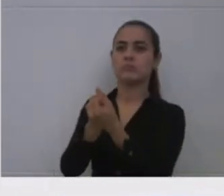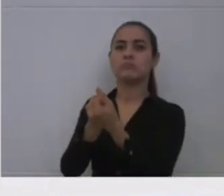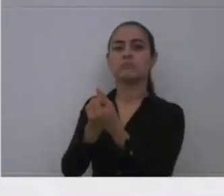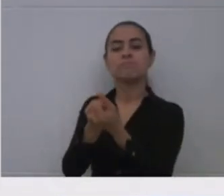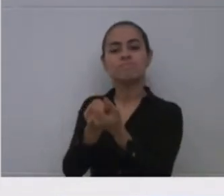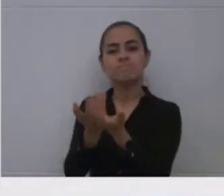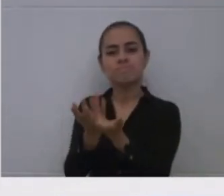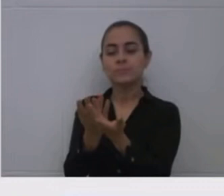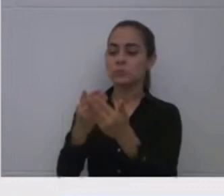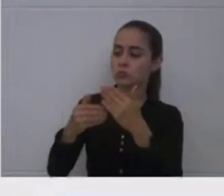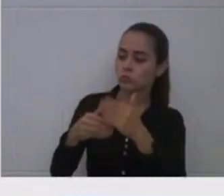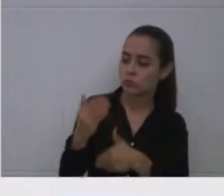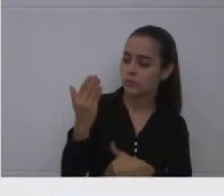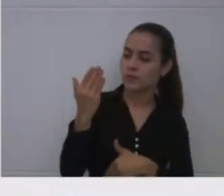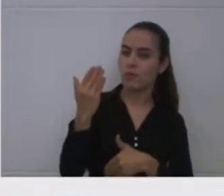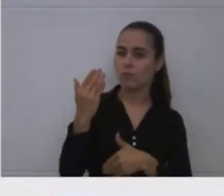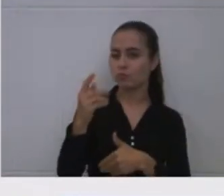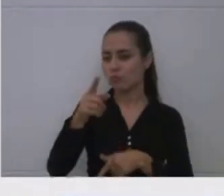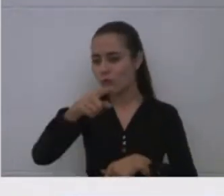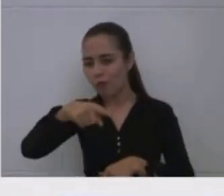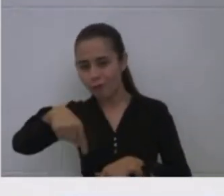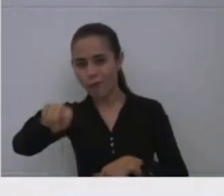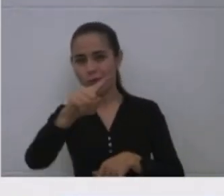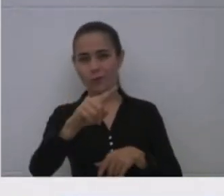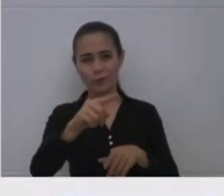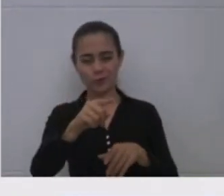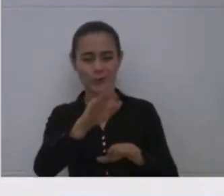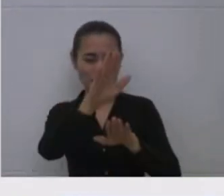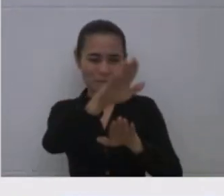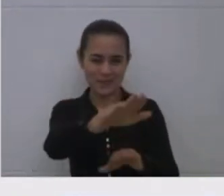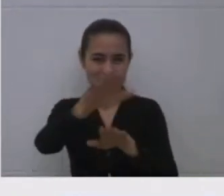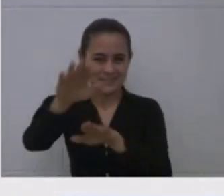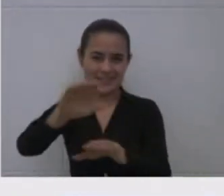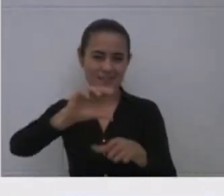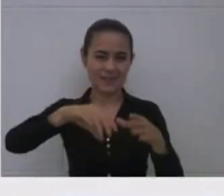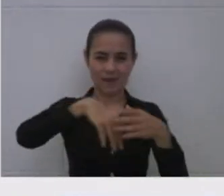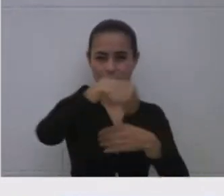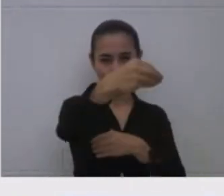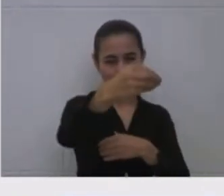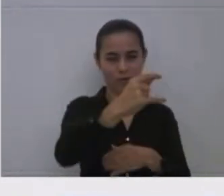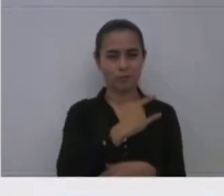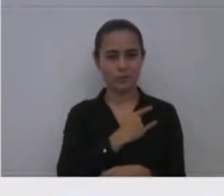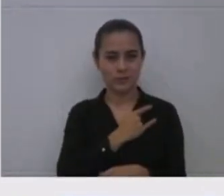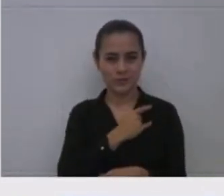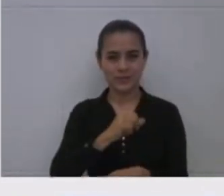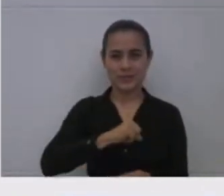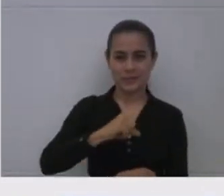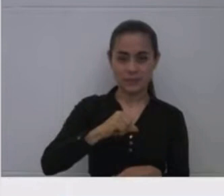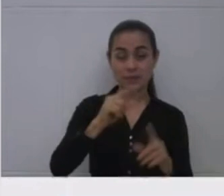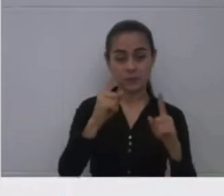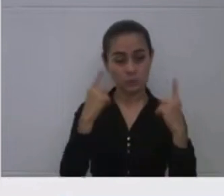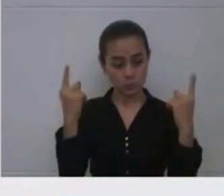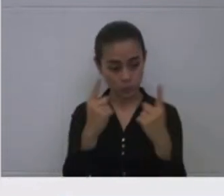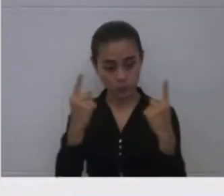de construir, junto con otros representantes de universidades públicas y privadas y instituciones de educación